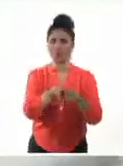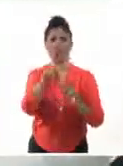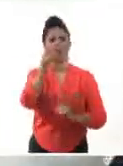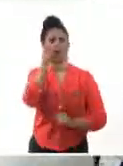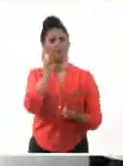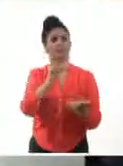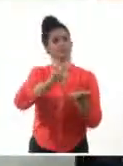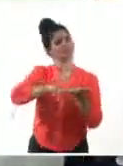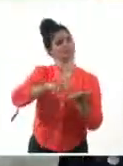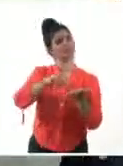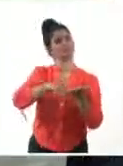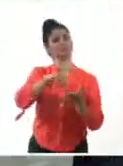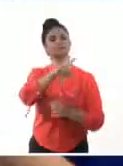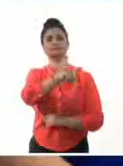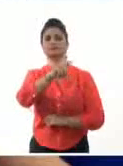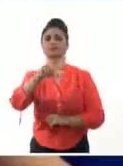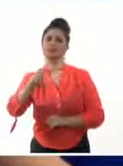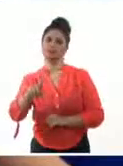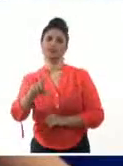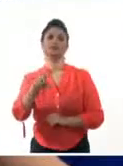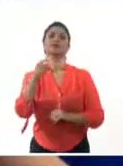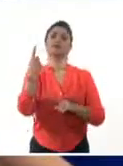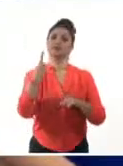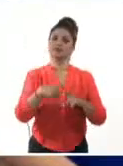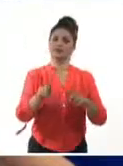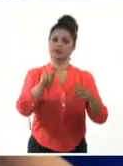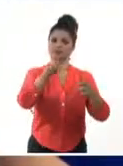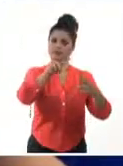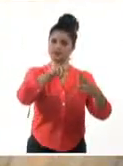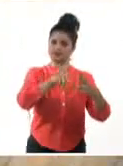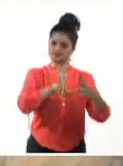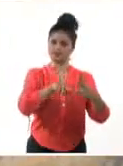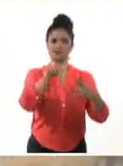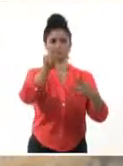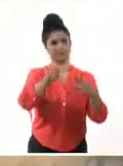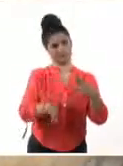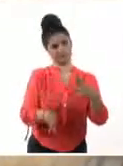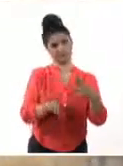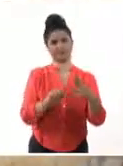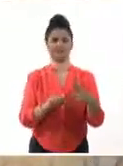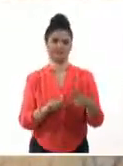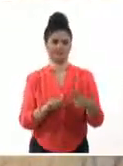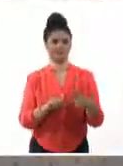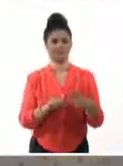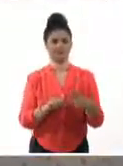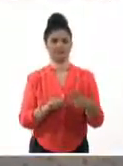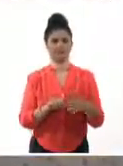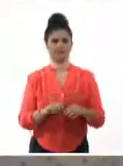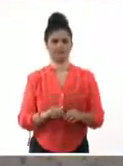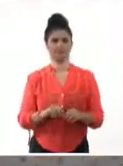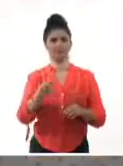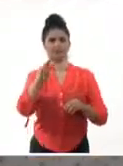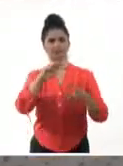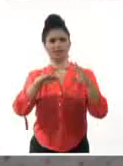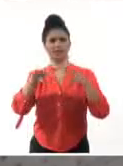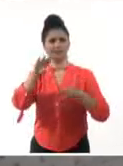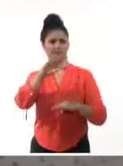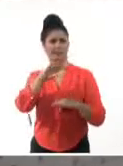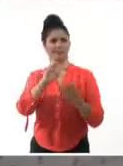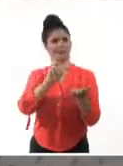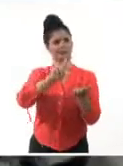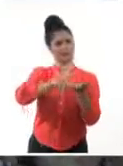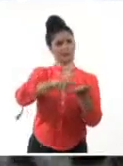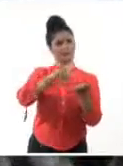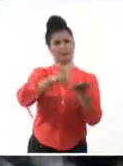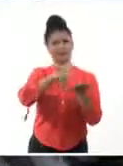del secretariado del Comité Central del Partido y jefe de su Departamento de Atención al Sector Social, y la miembro del Comité Central del Partido y